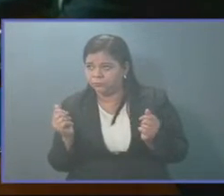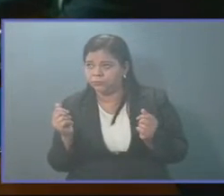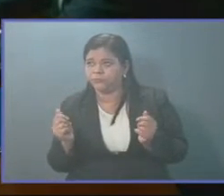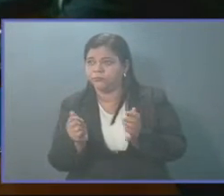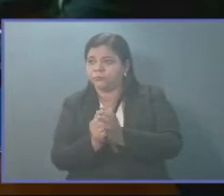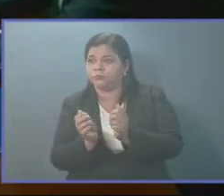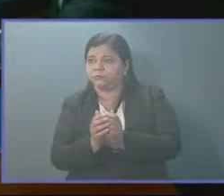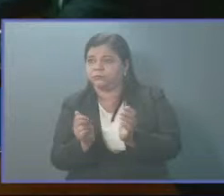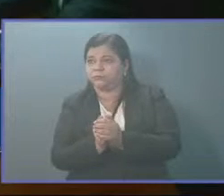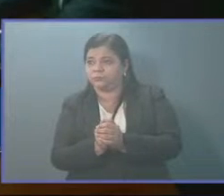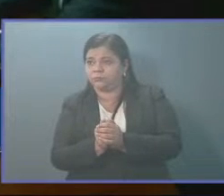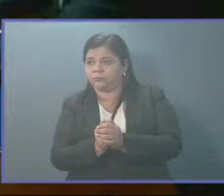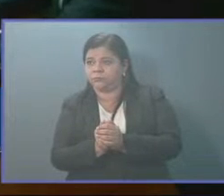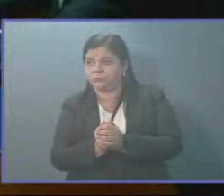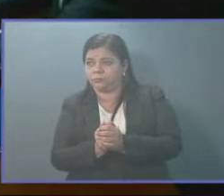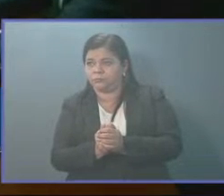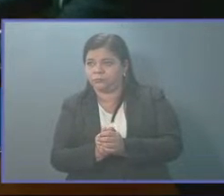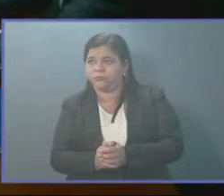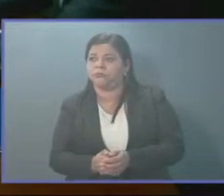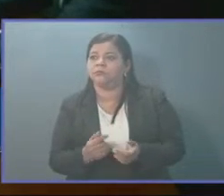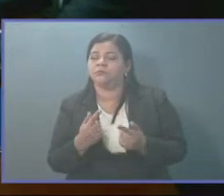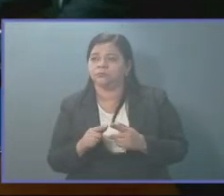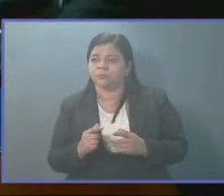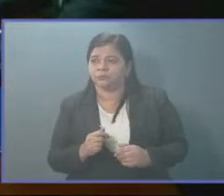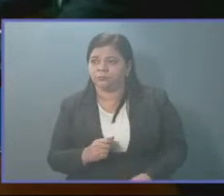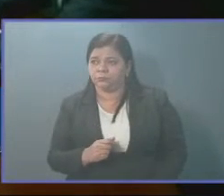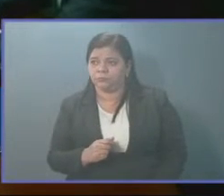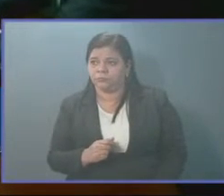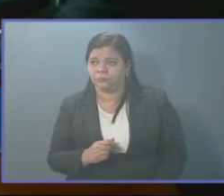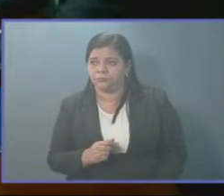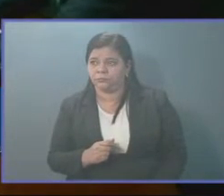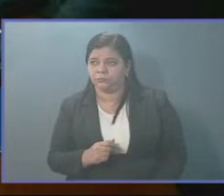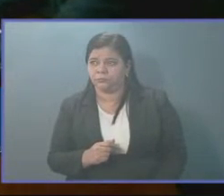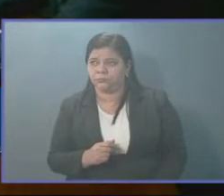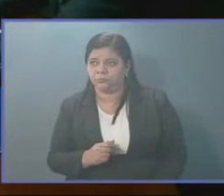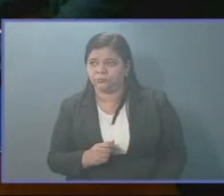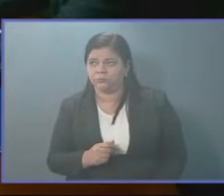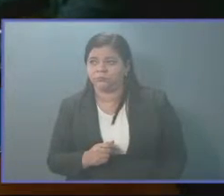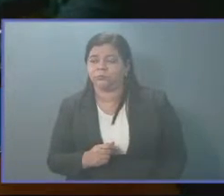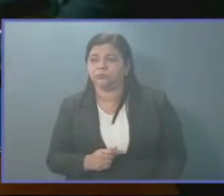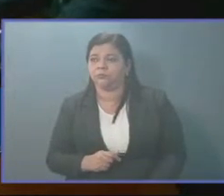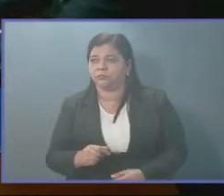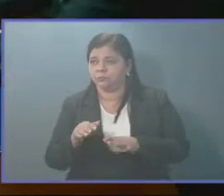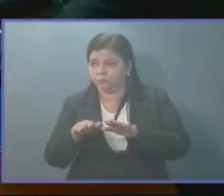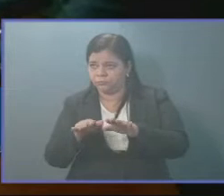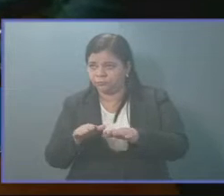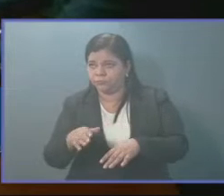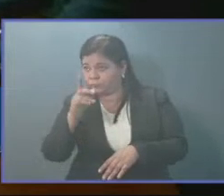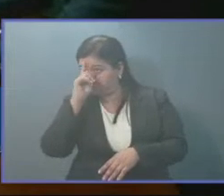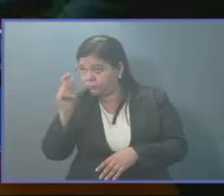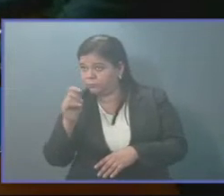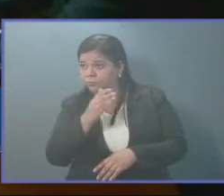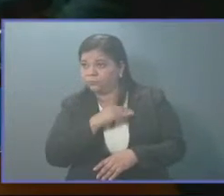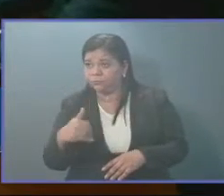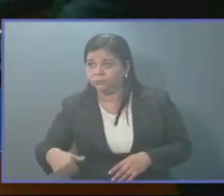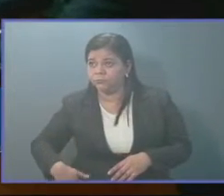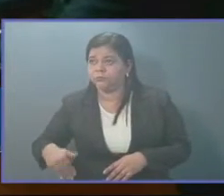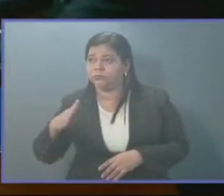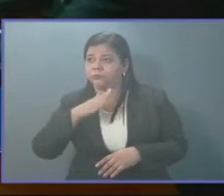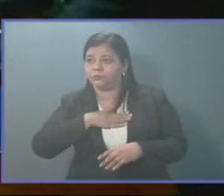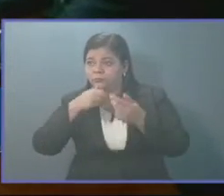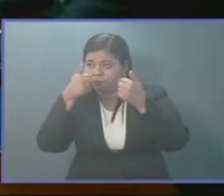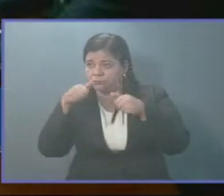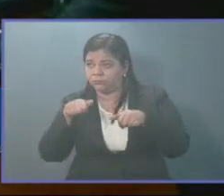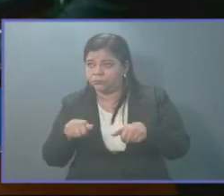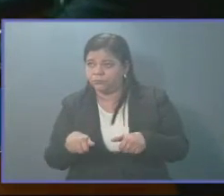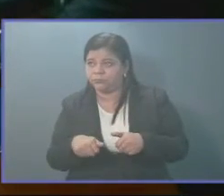los trabajadores. Gracias, Presidenta. Diputada Odilia Ayala. Gracias, honorable Presidenta. Estoy totalmente de